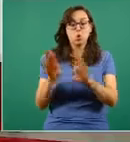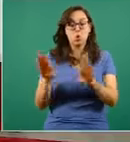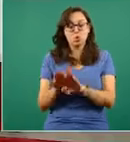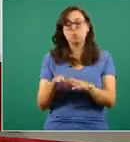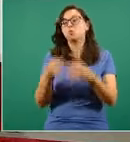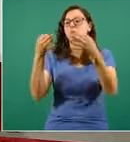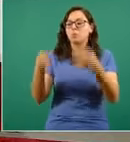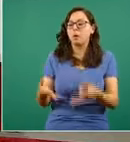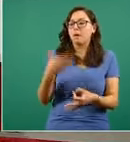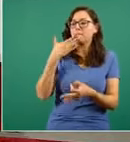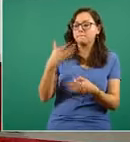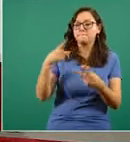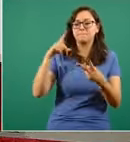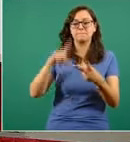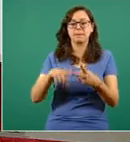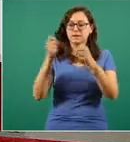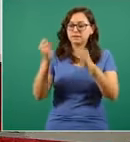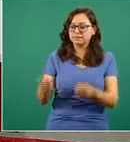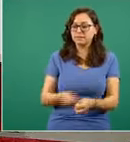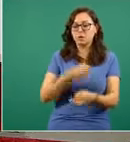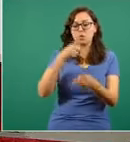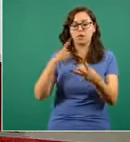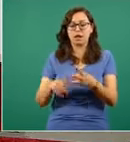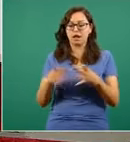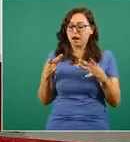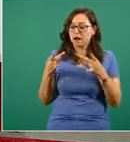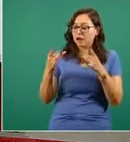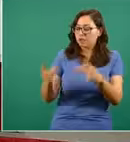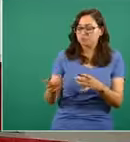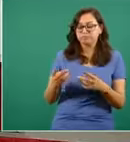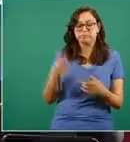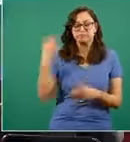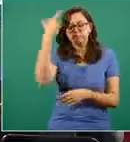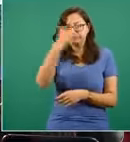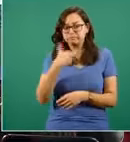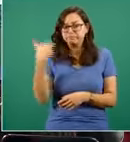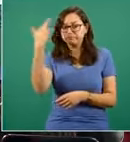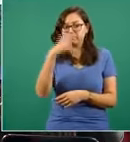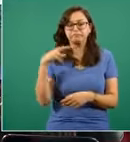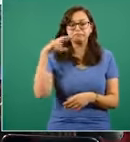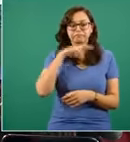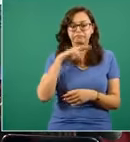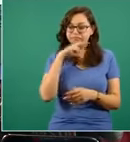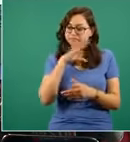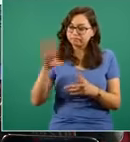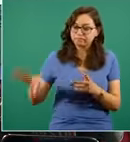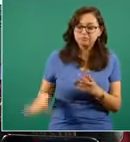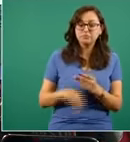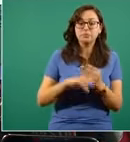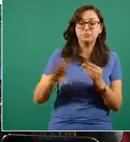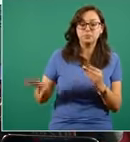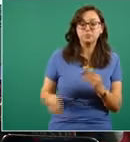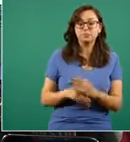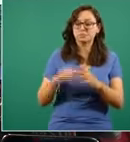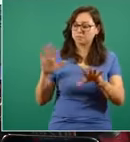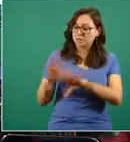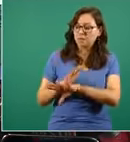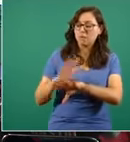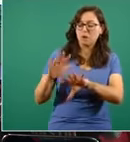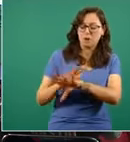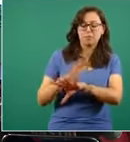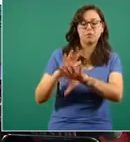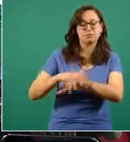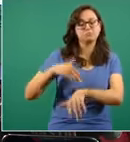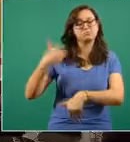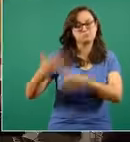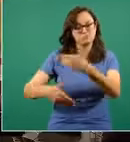y en función de su calidad sean rápidamente evaluadas e integradas en nuestro plan para que las modificaciones que se requieran pues